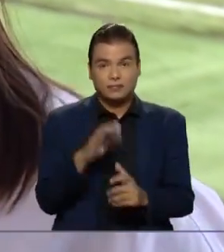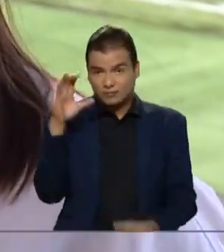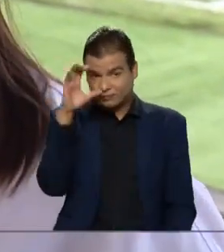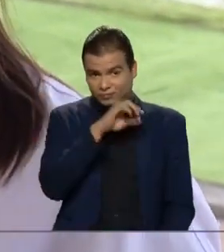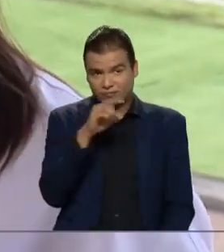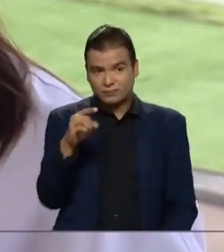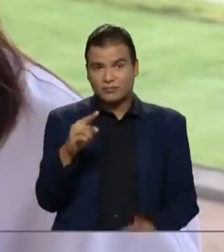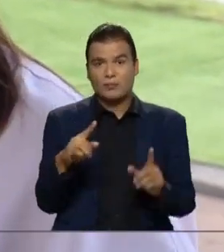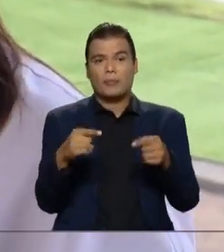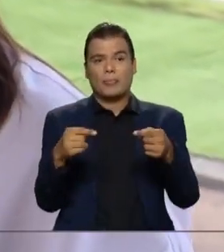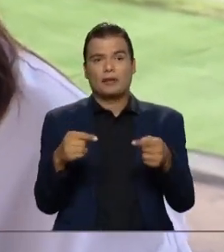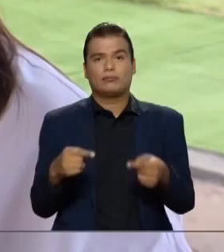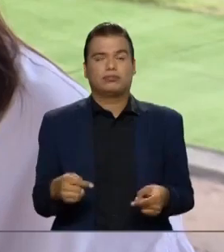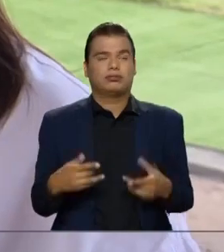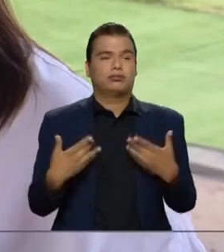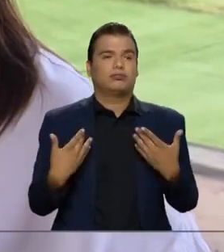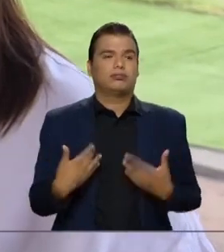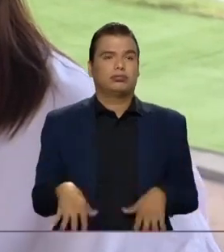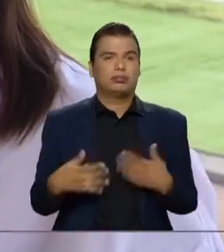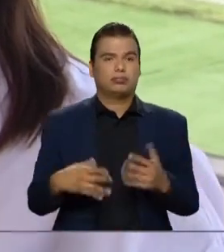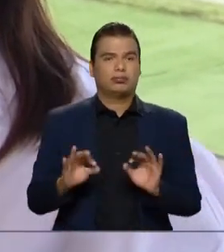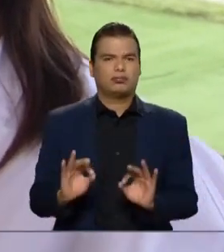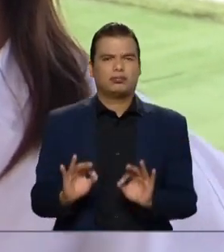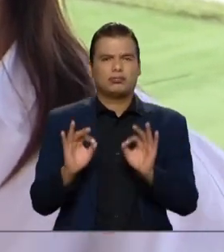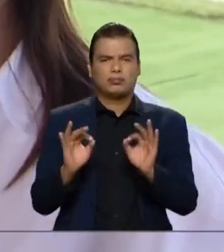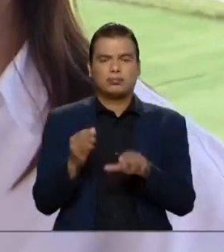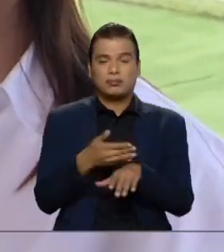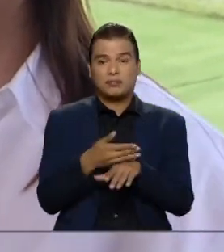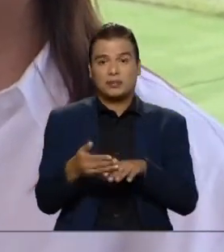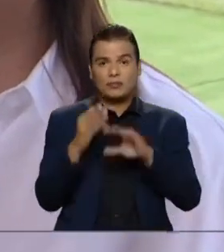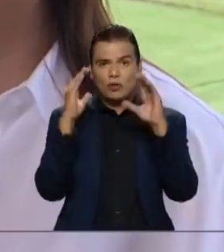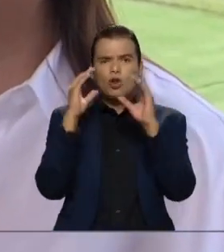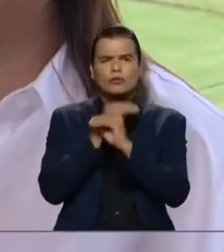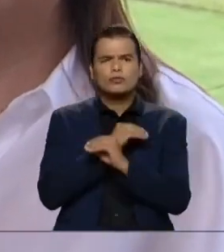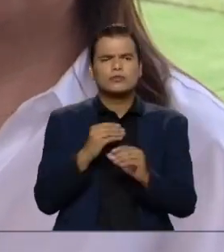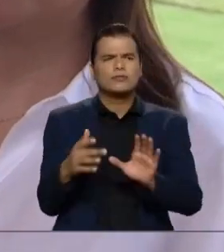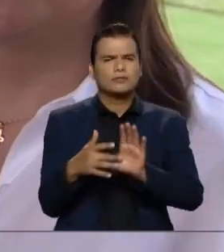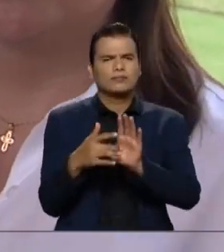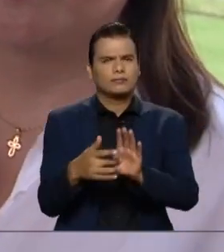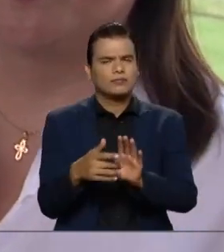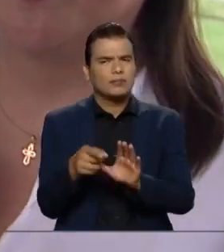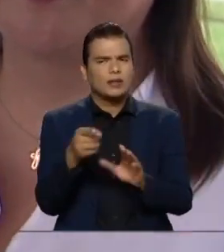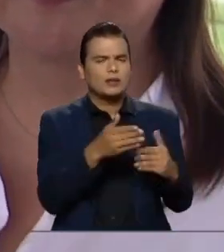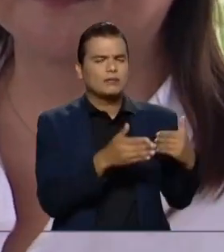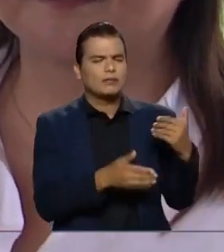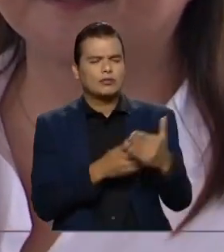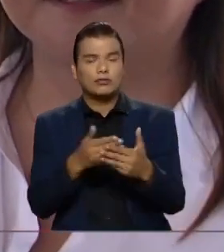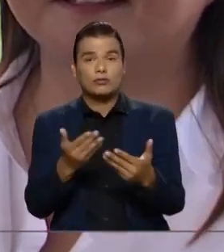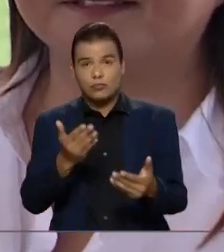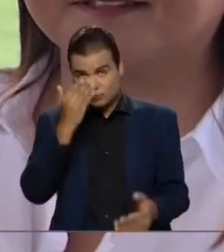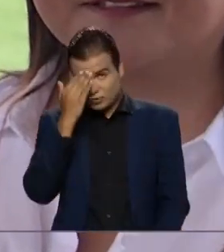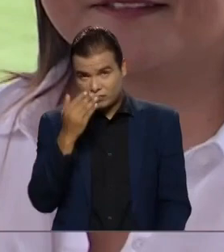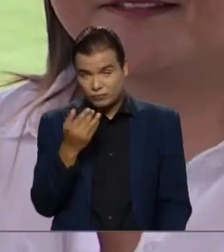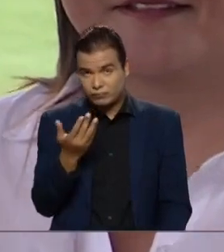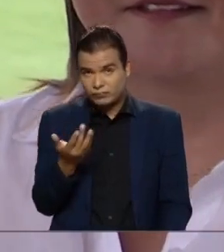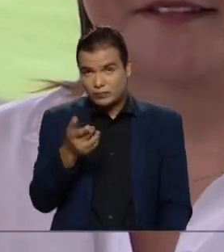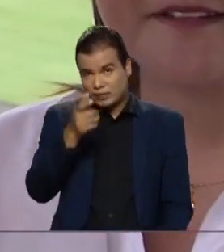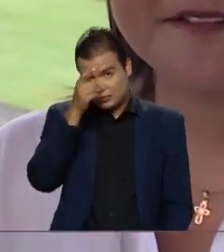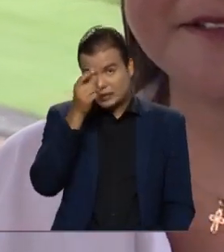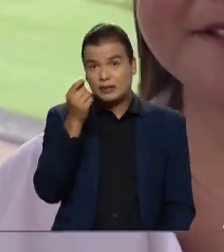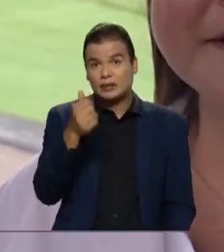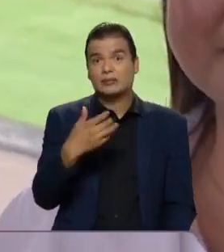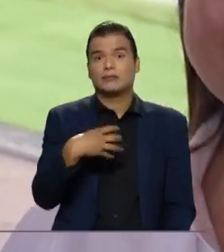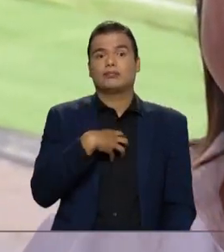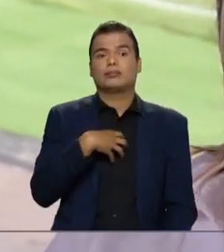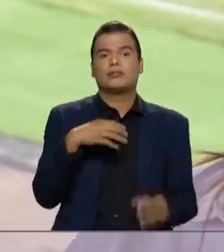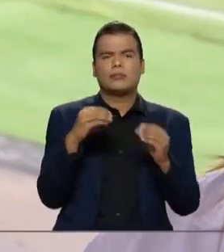esta Copa Élite Valle Oro Puro. En la noche tendremos además el resultado, porque como lo dijimos parcialmente, América va ganando, pero en la noche